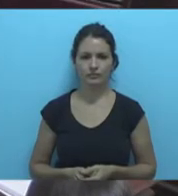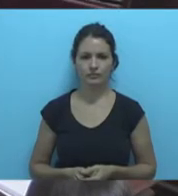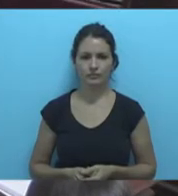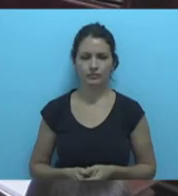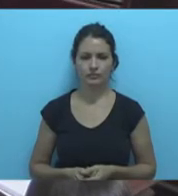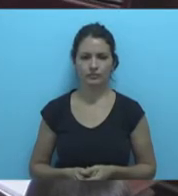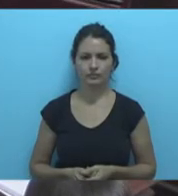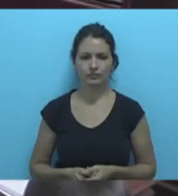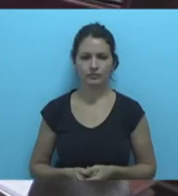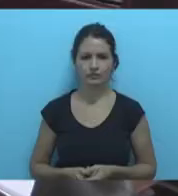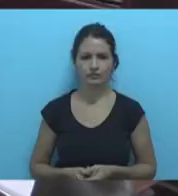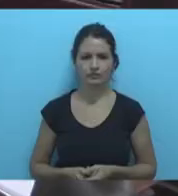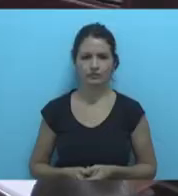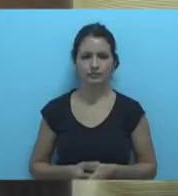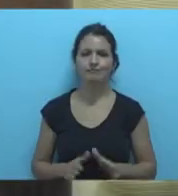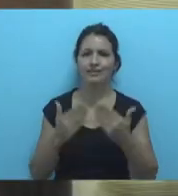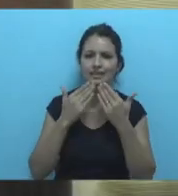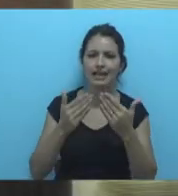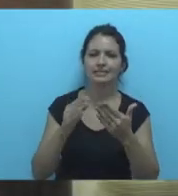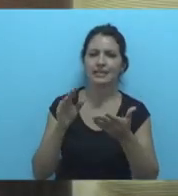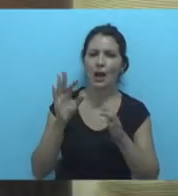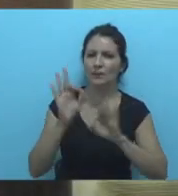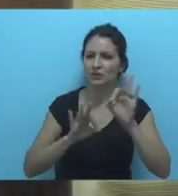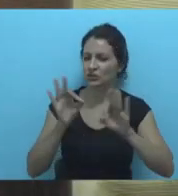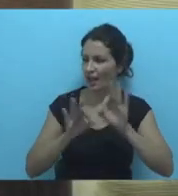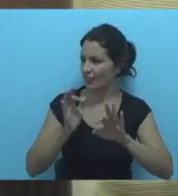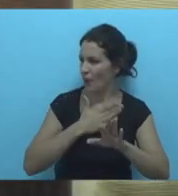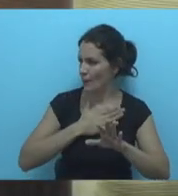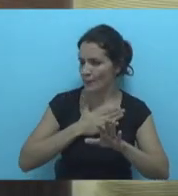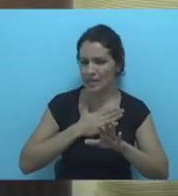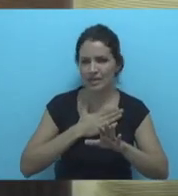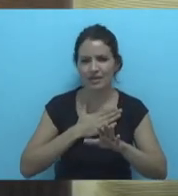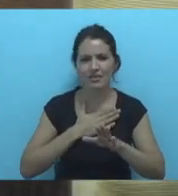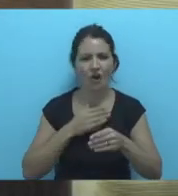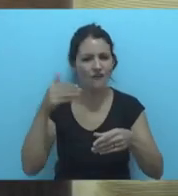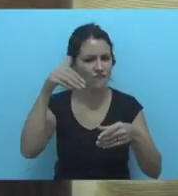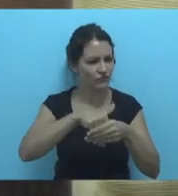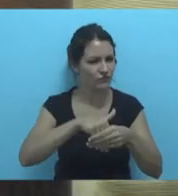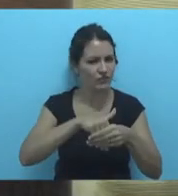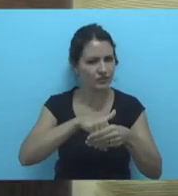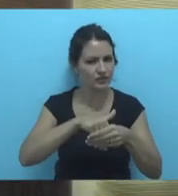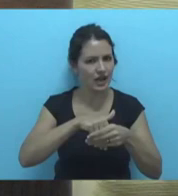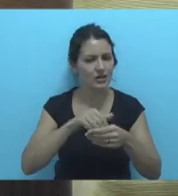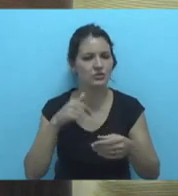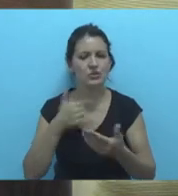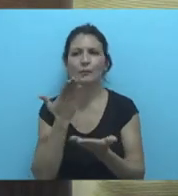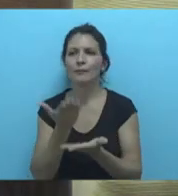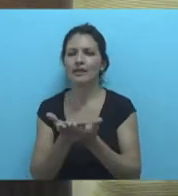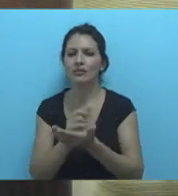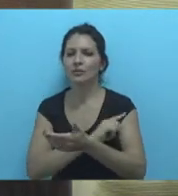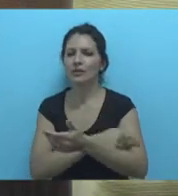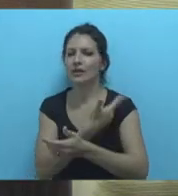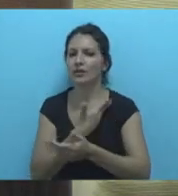Bueno, quería agradecer el acompañamiento en este proyecto que, como lo han leído, solicita el Poder Ejecutivo